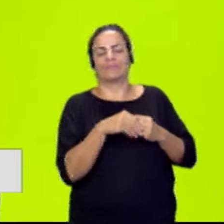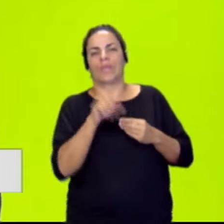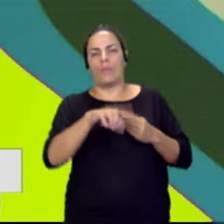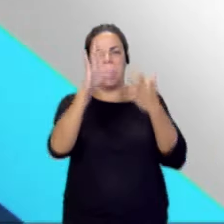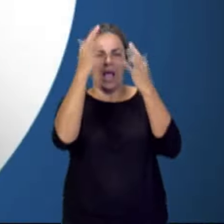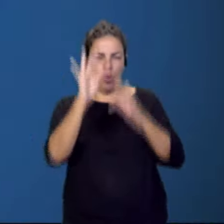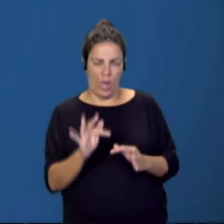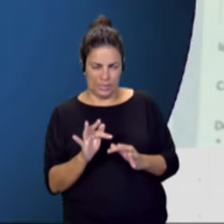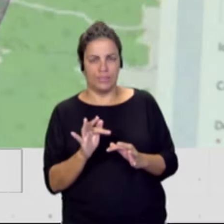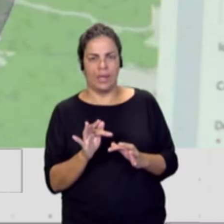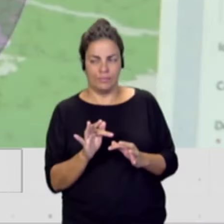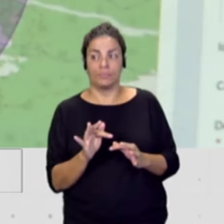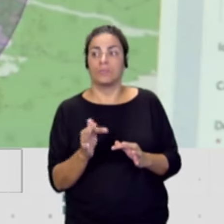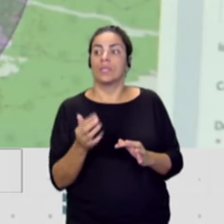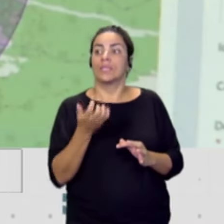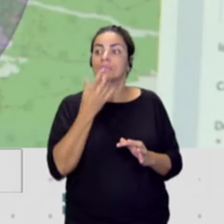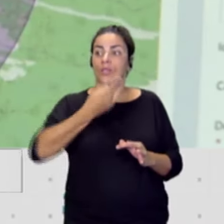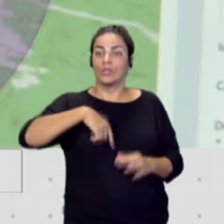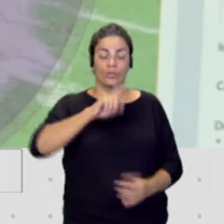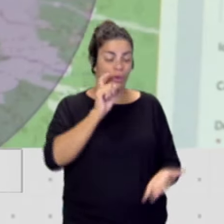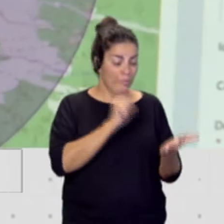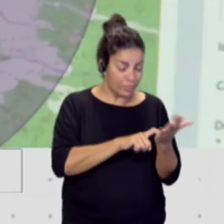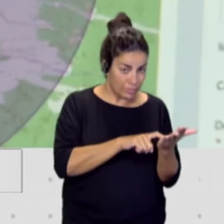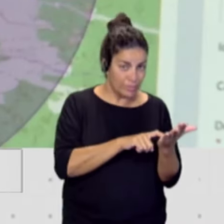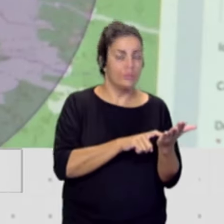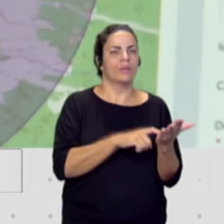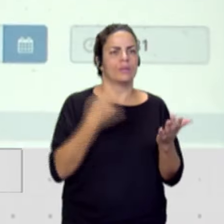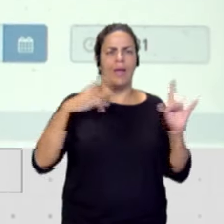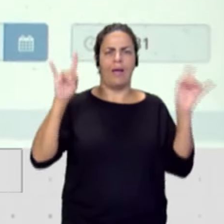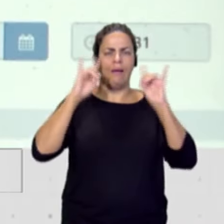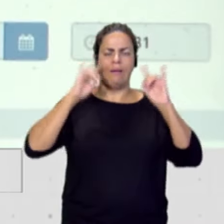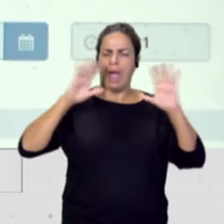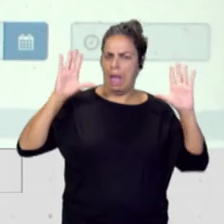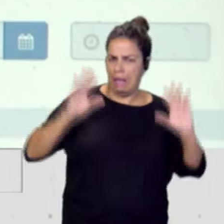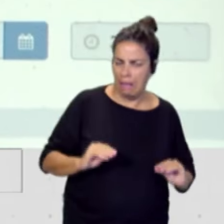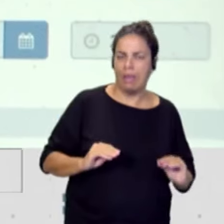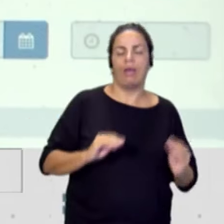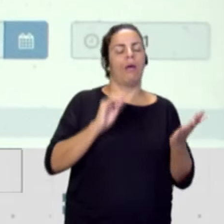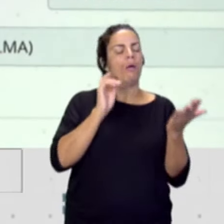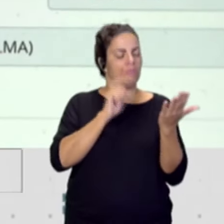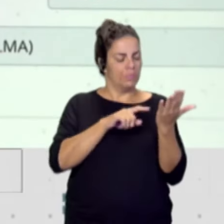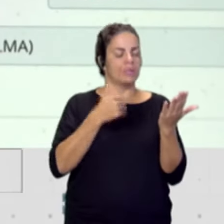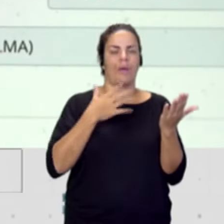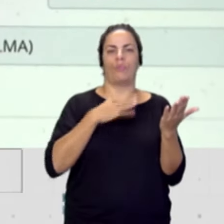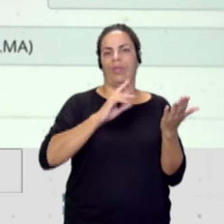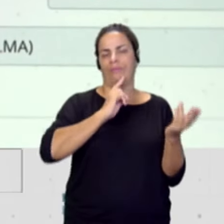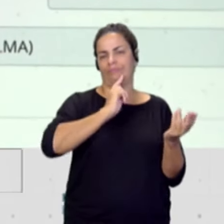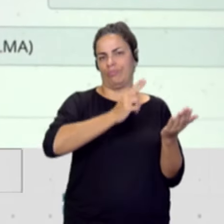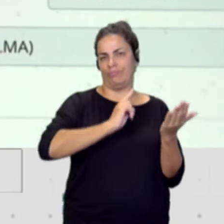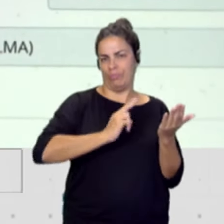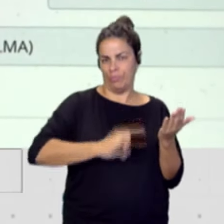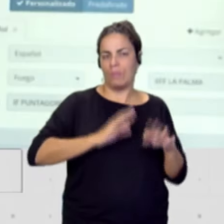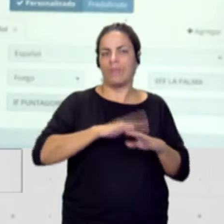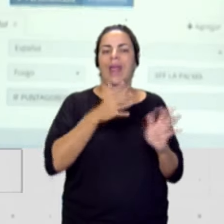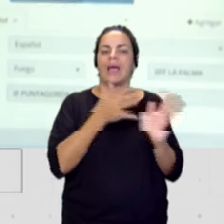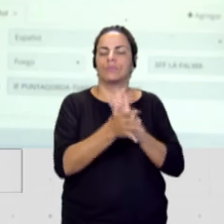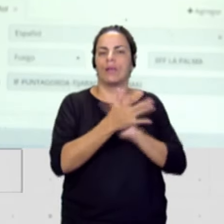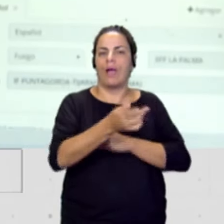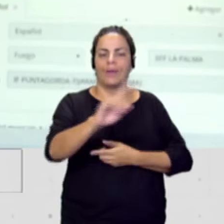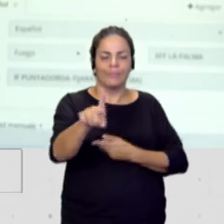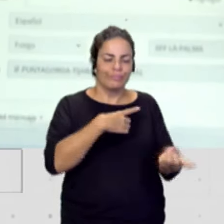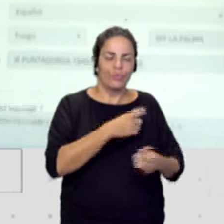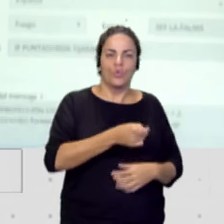la cual nosotros pulsaremos, el pitido dejará de sonar y podremos, bueno, pues efectuar nuestro feedback, ¿no?, de cómo hemos recibido esa señal,